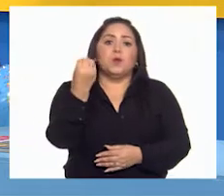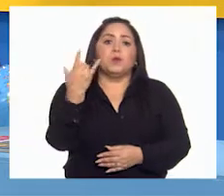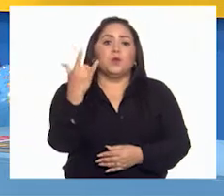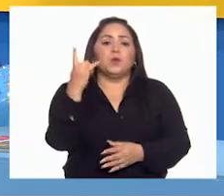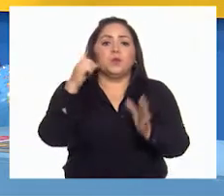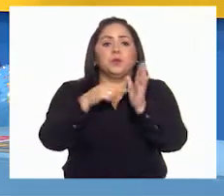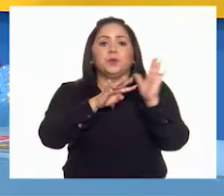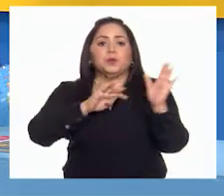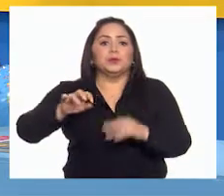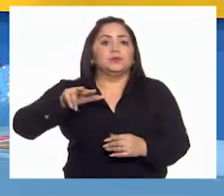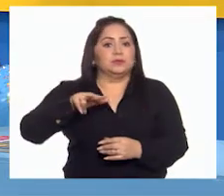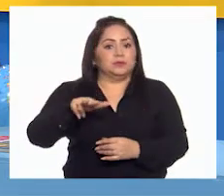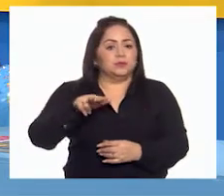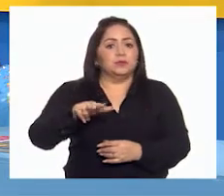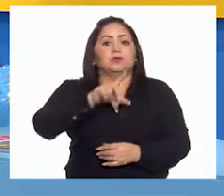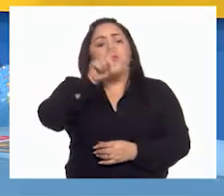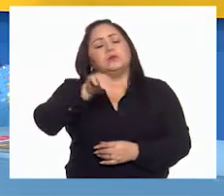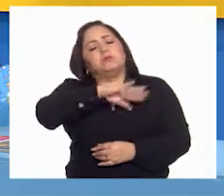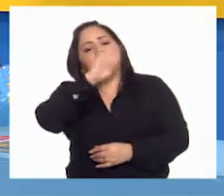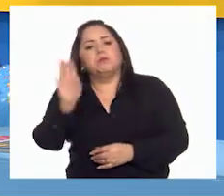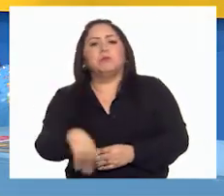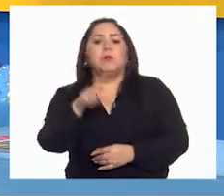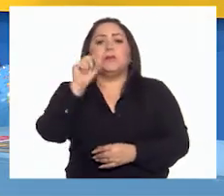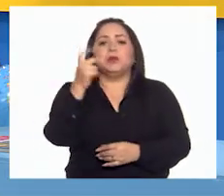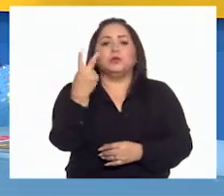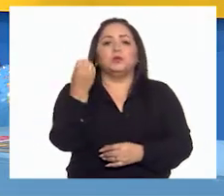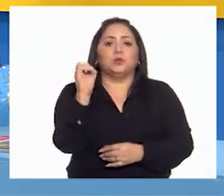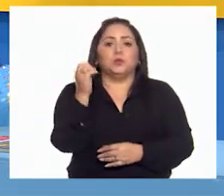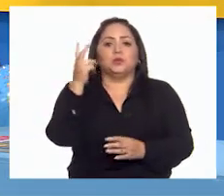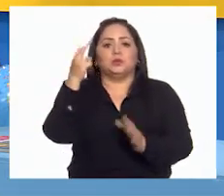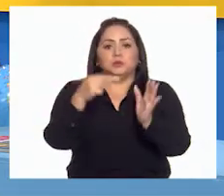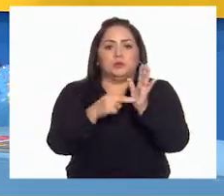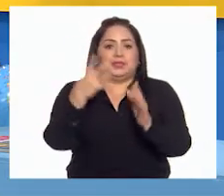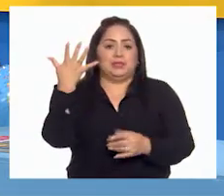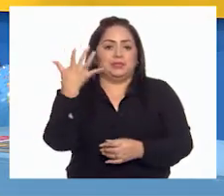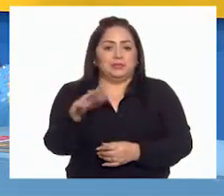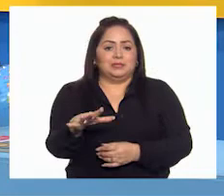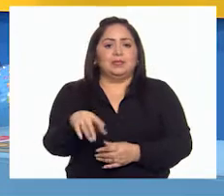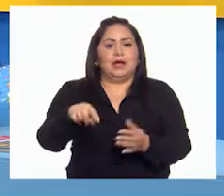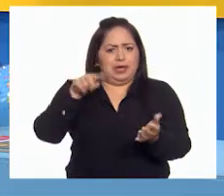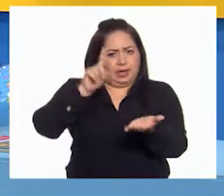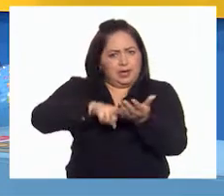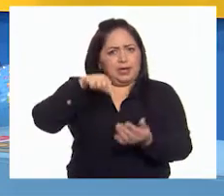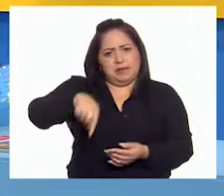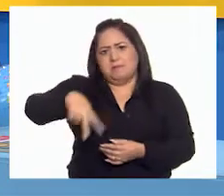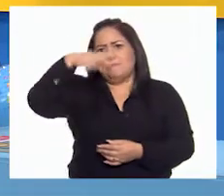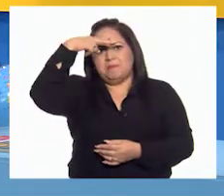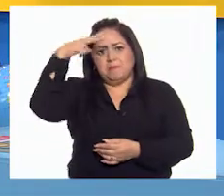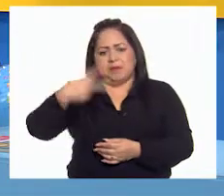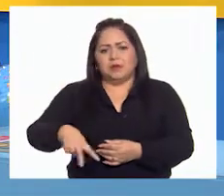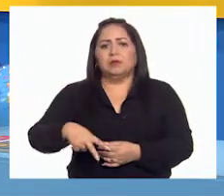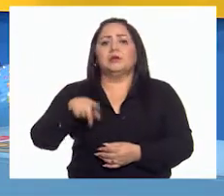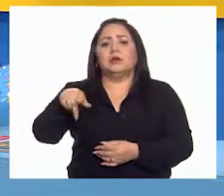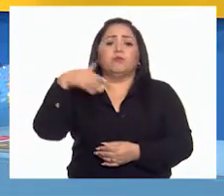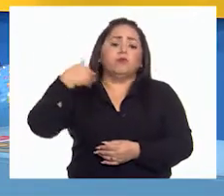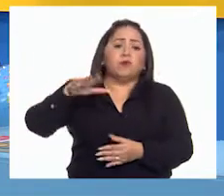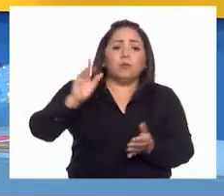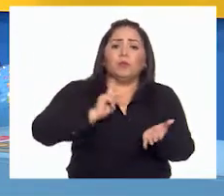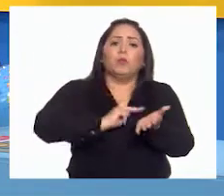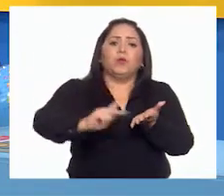de 1918 y falleció el 22 de octubre de 2010 en la Ciudad de México. Fue